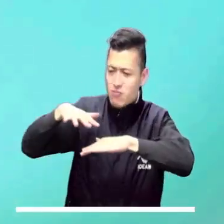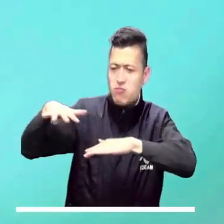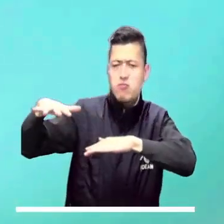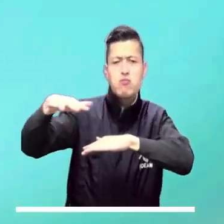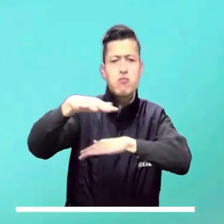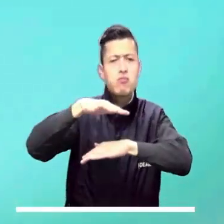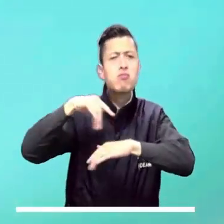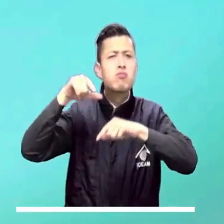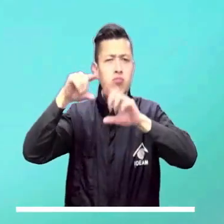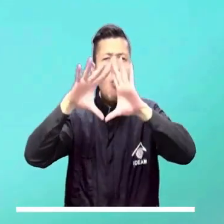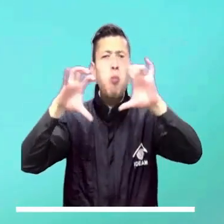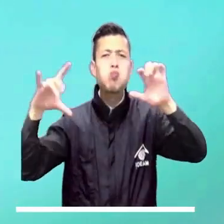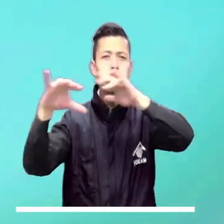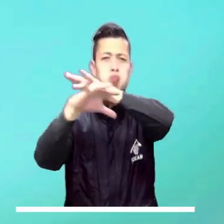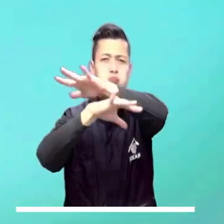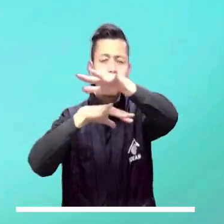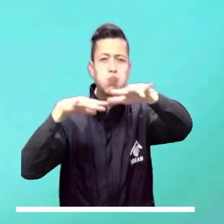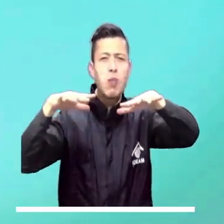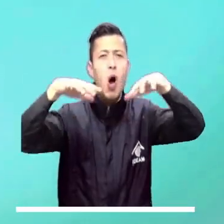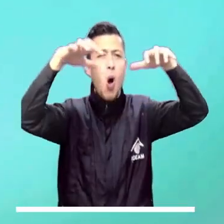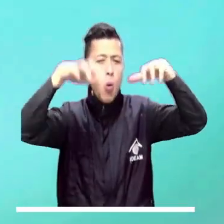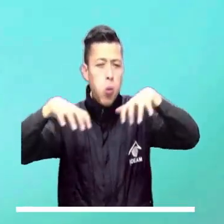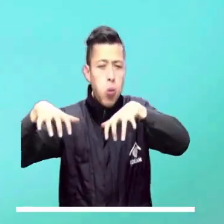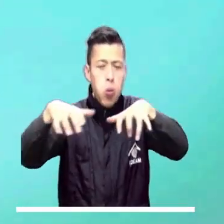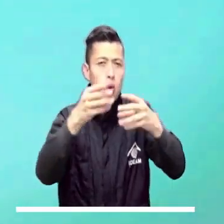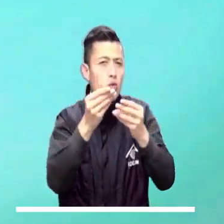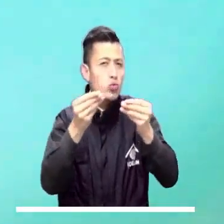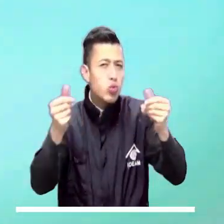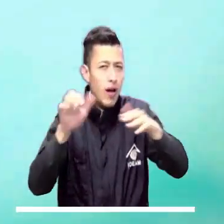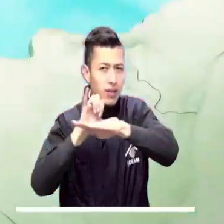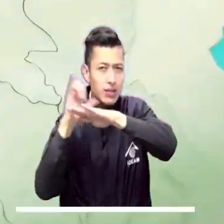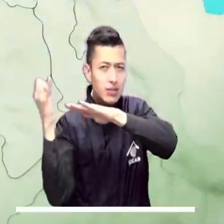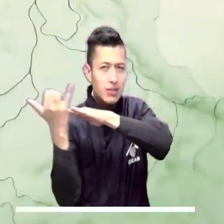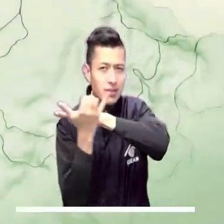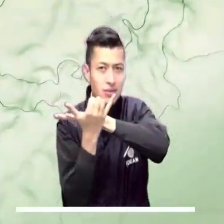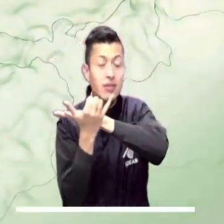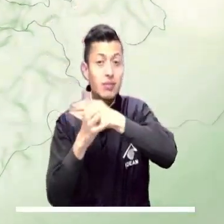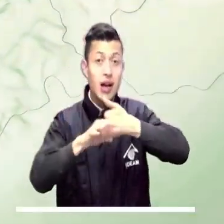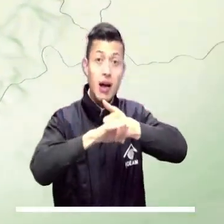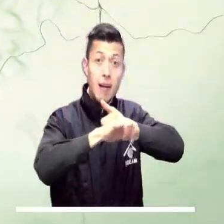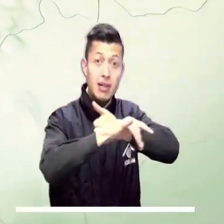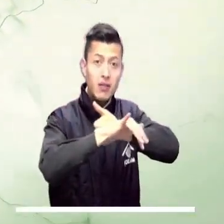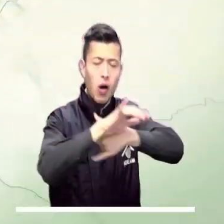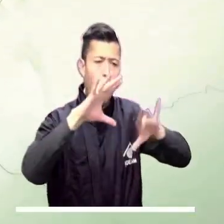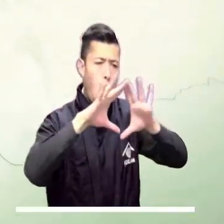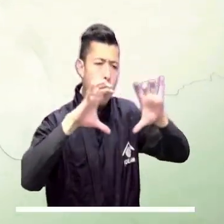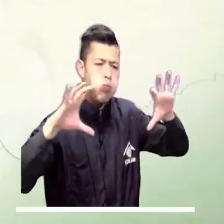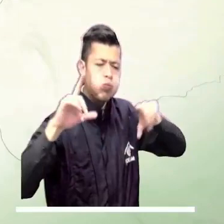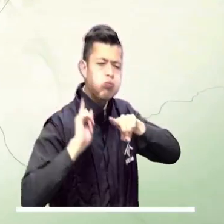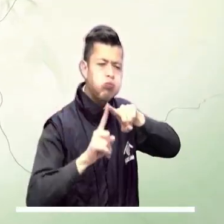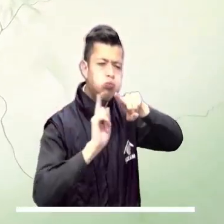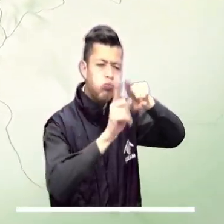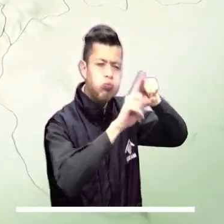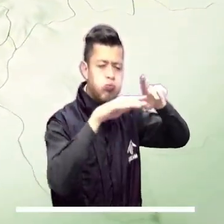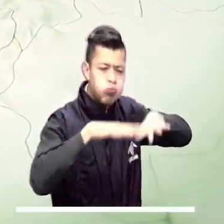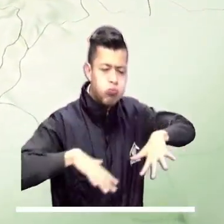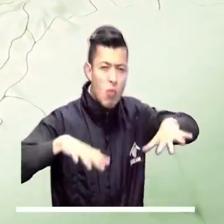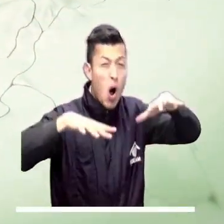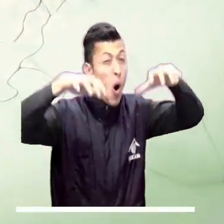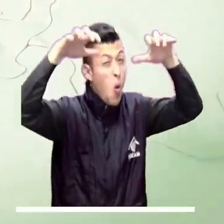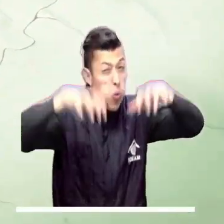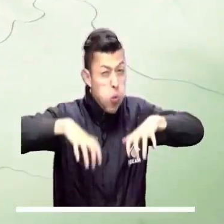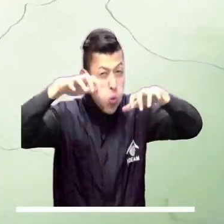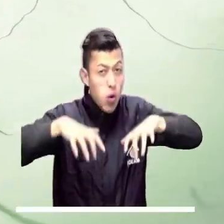En el archipiélago de San Andrés se estima que continúen las condiciones de alta nubosidad con posibles lluvias ligeras sobre las islas. El Pacífico espera